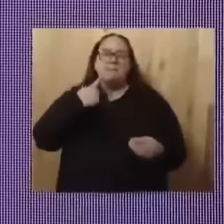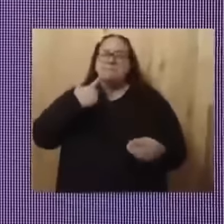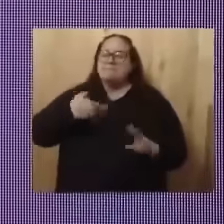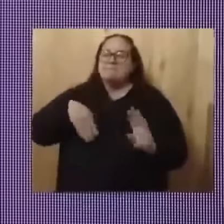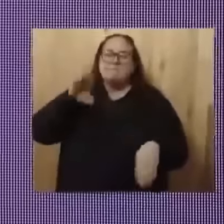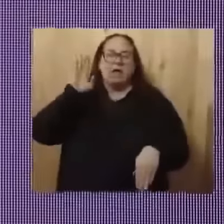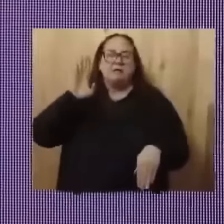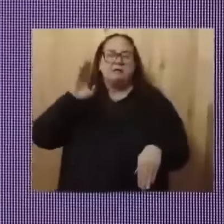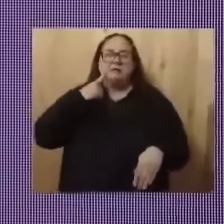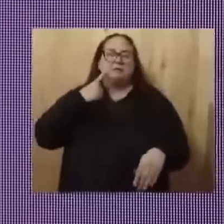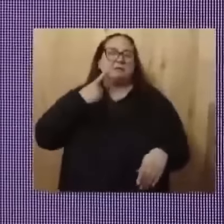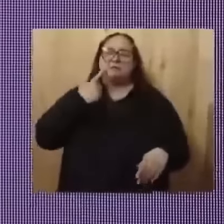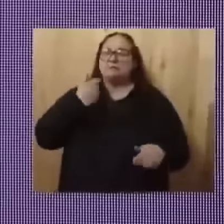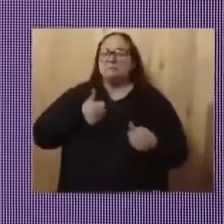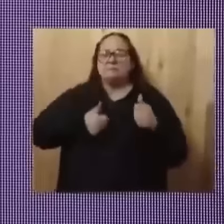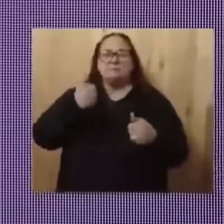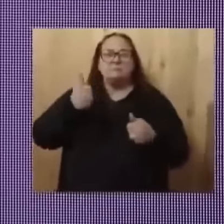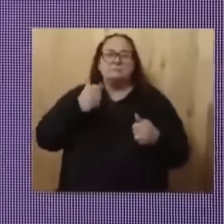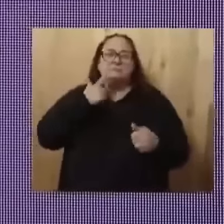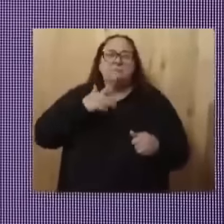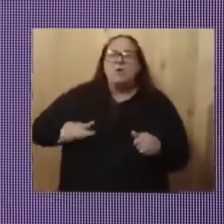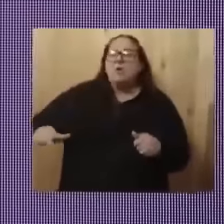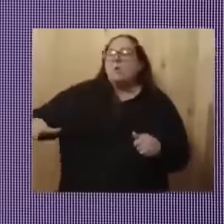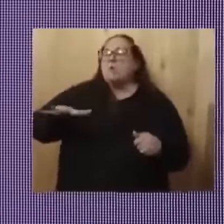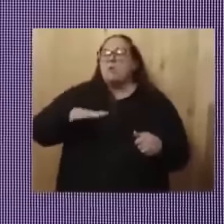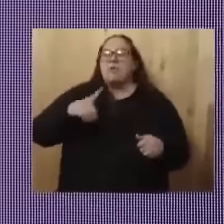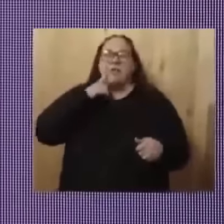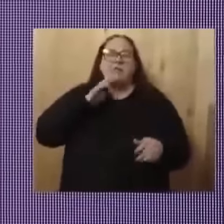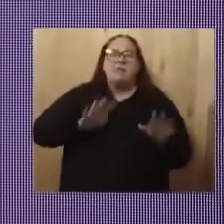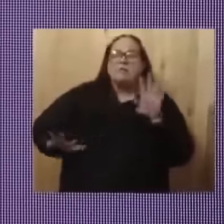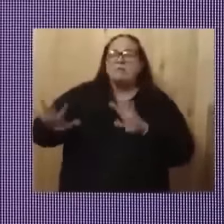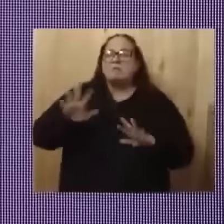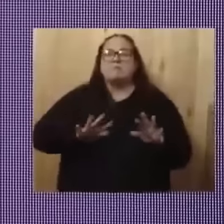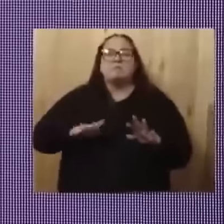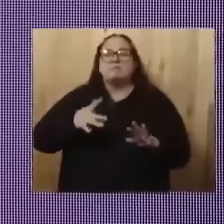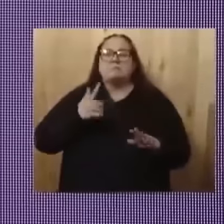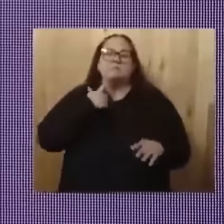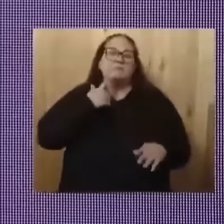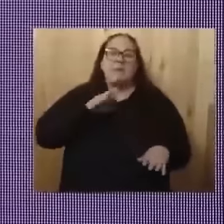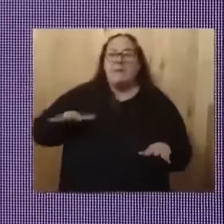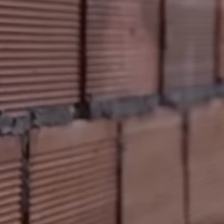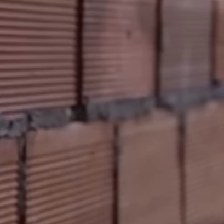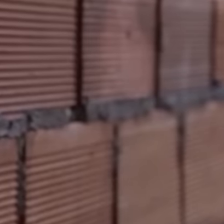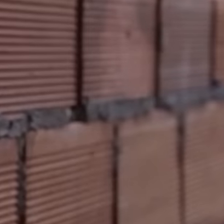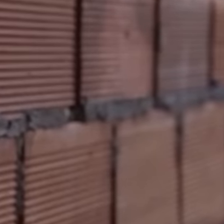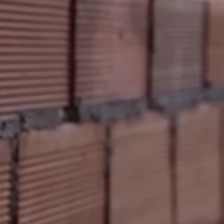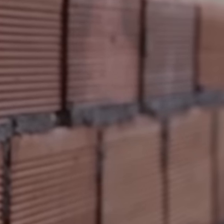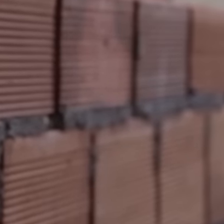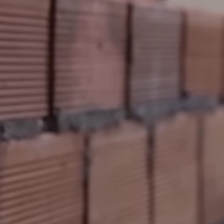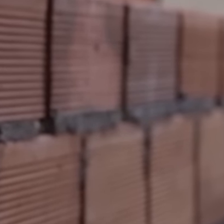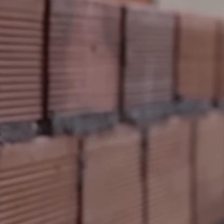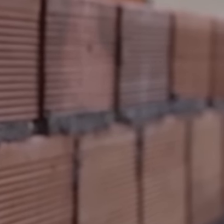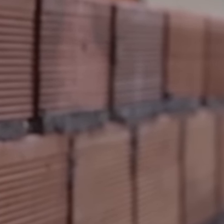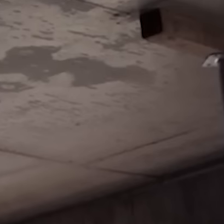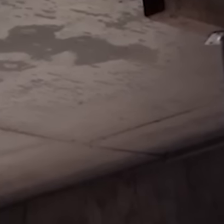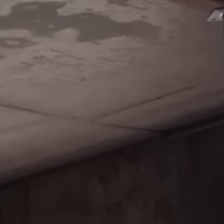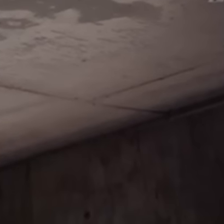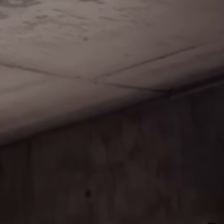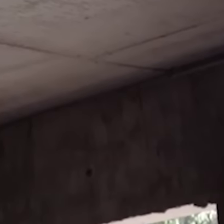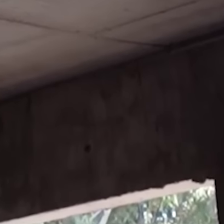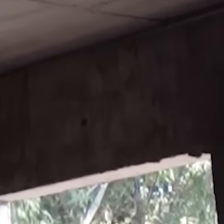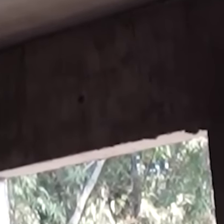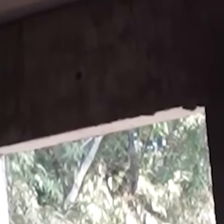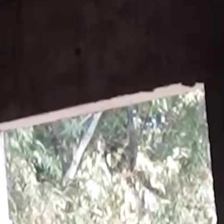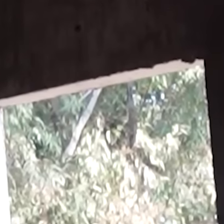cercanía, más comunidad organizada para tener nuestros barrios más seguros. Desde el 2023 al